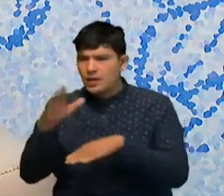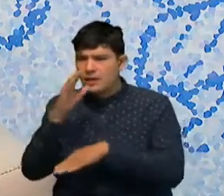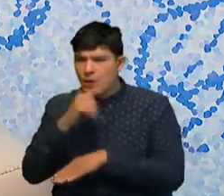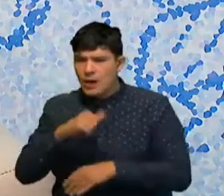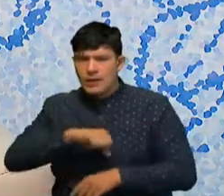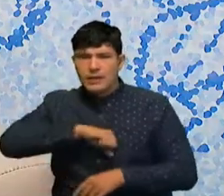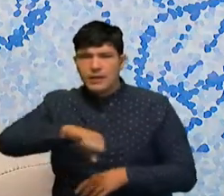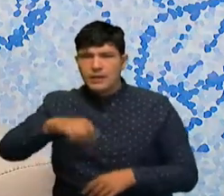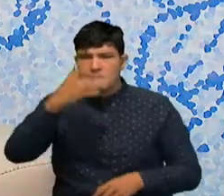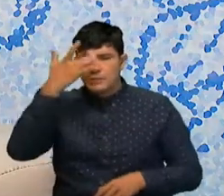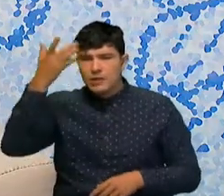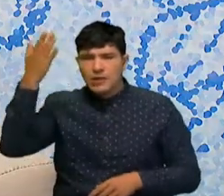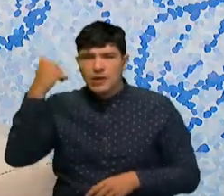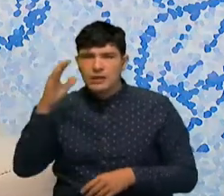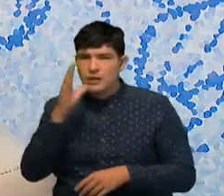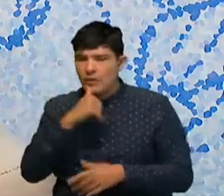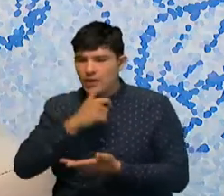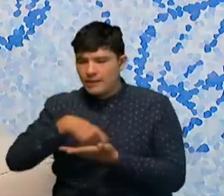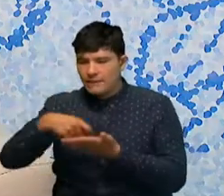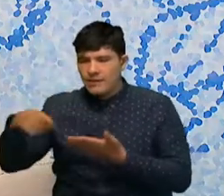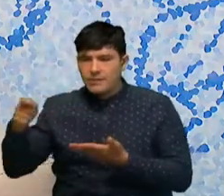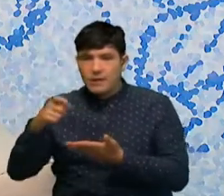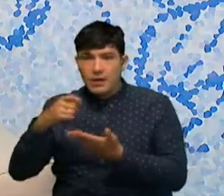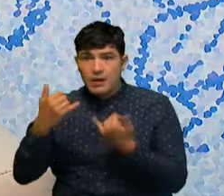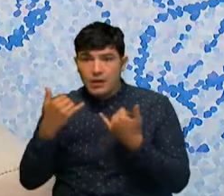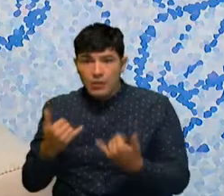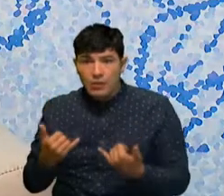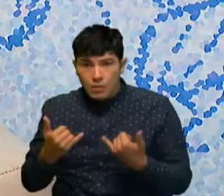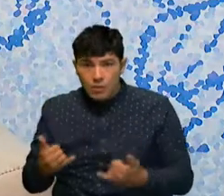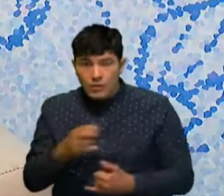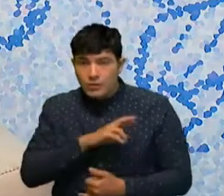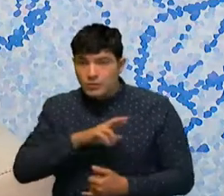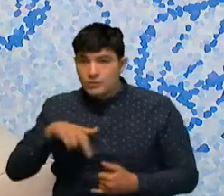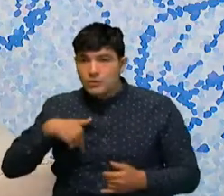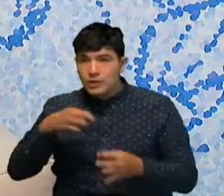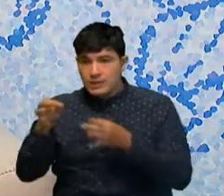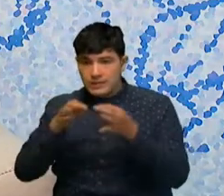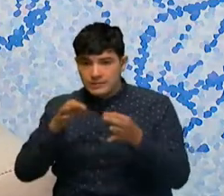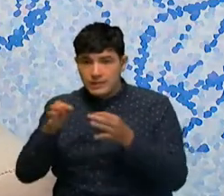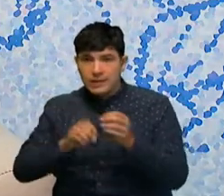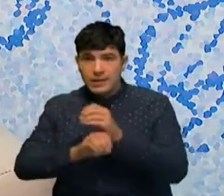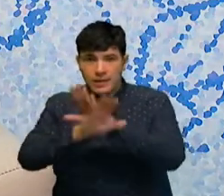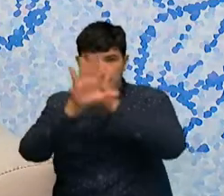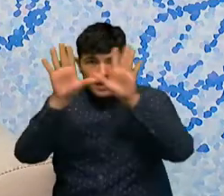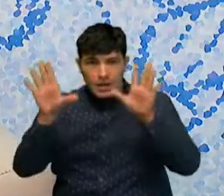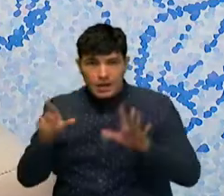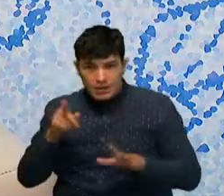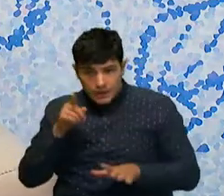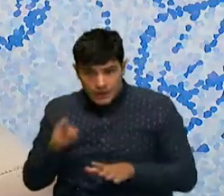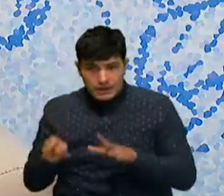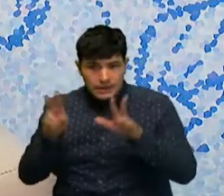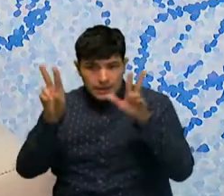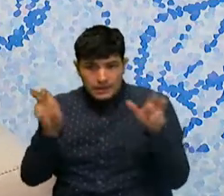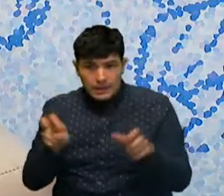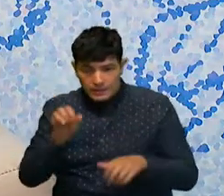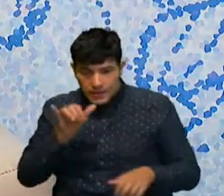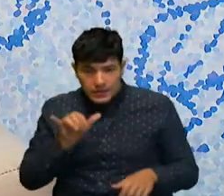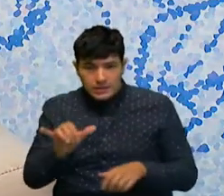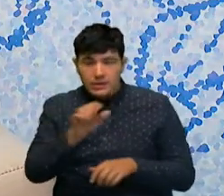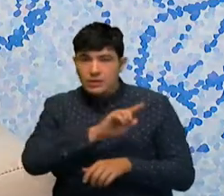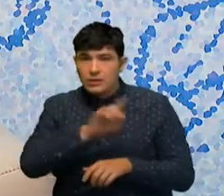no firmaron un contrato. Entonces, hoy vamos a aclararles que esto no es así y que existen